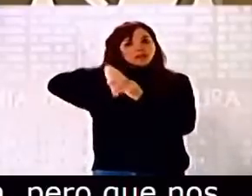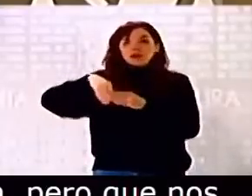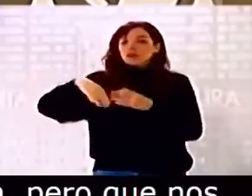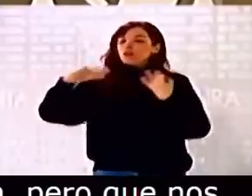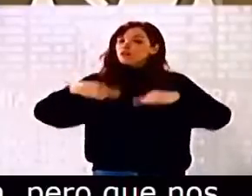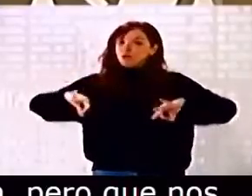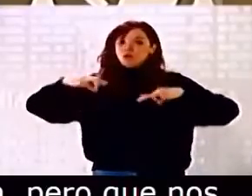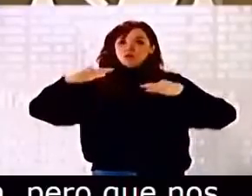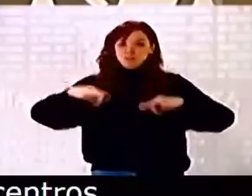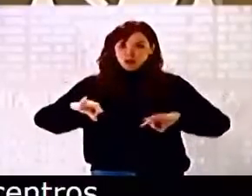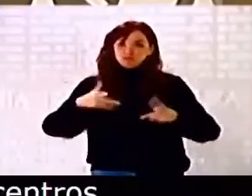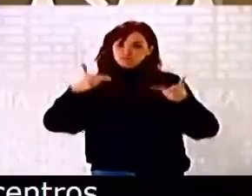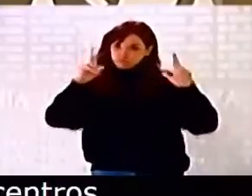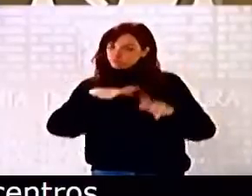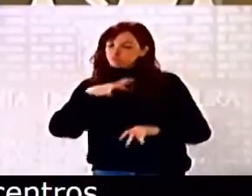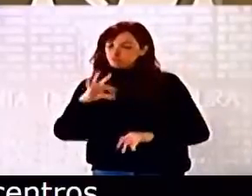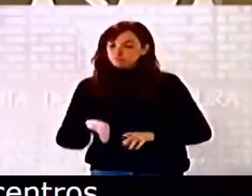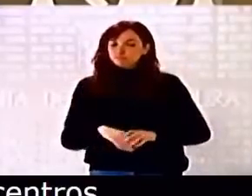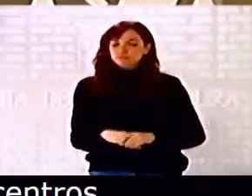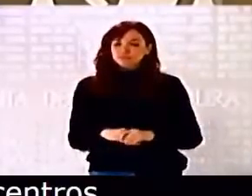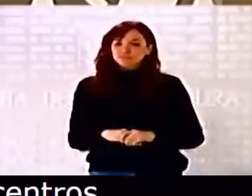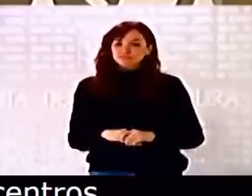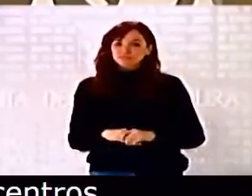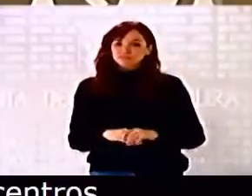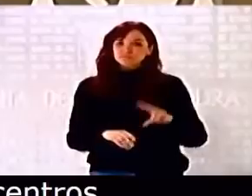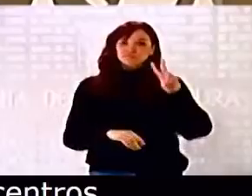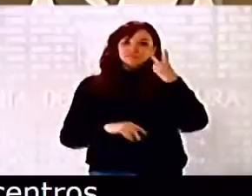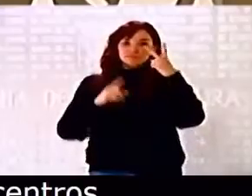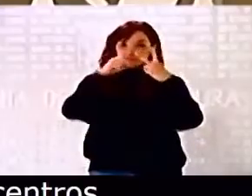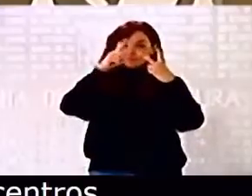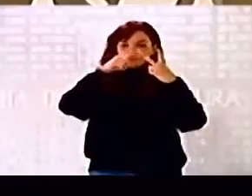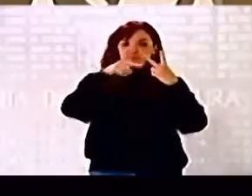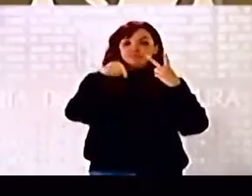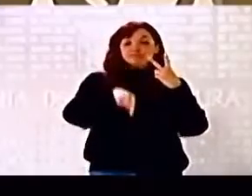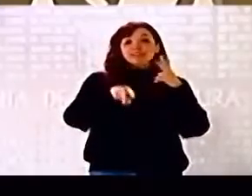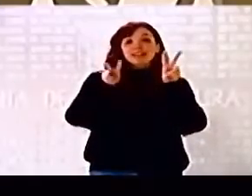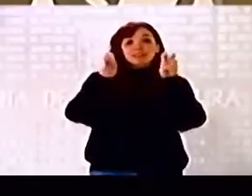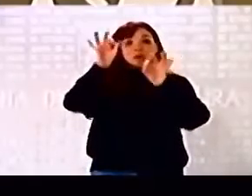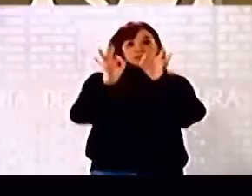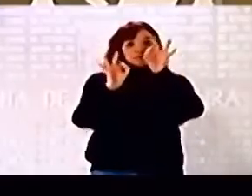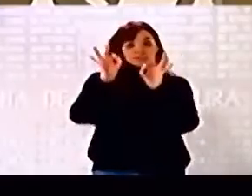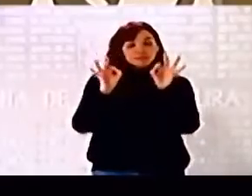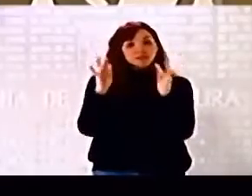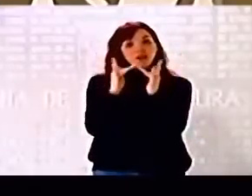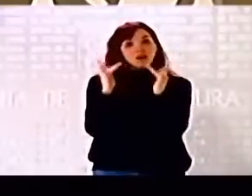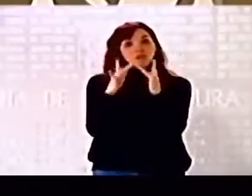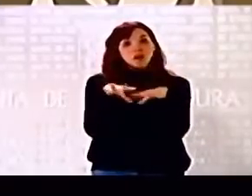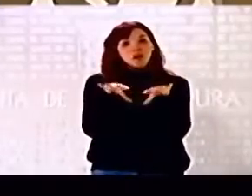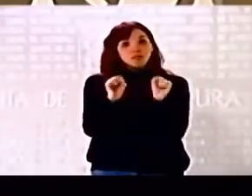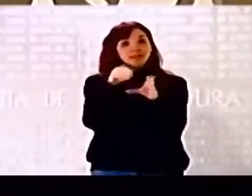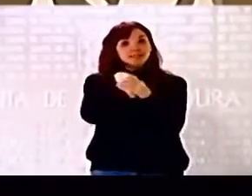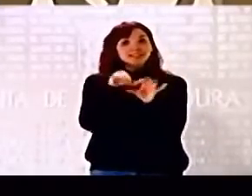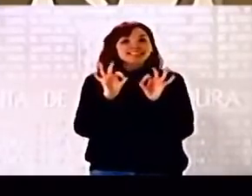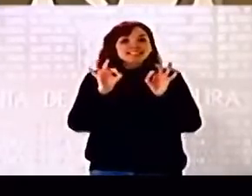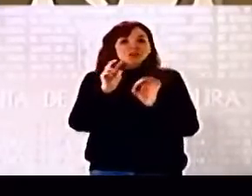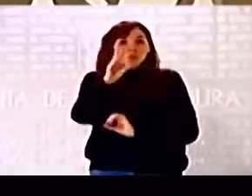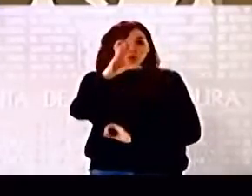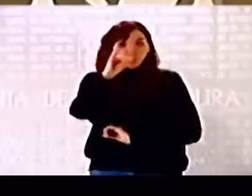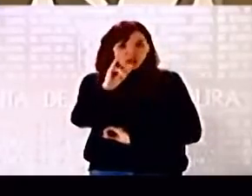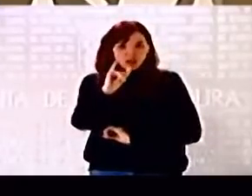comunidad autónoma. En segundo lugar, el porcentaje de camas ocupadas de UCI por